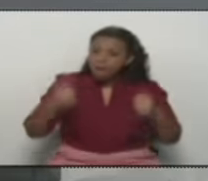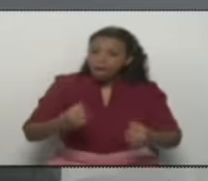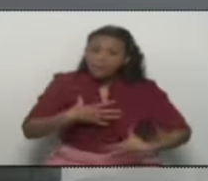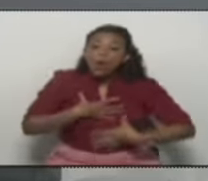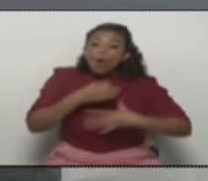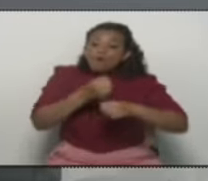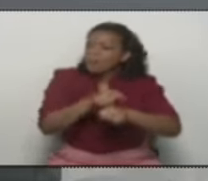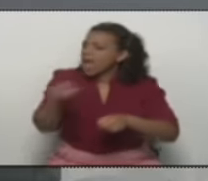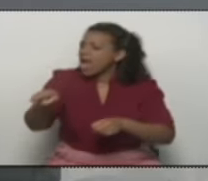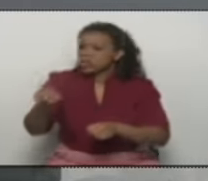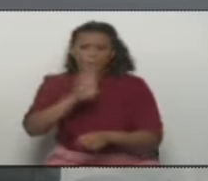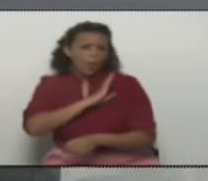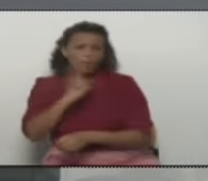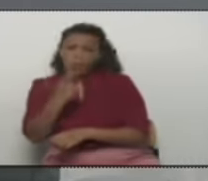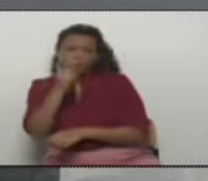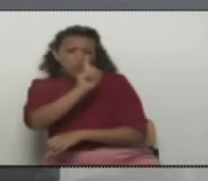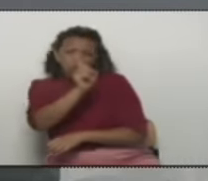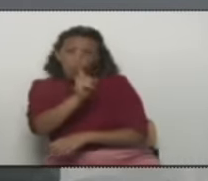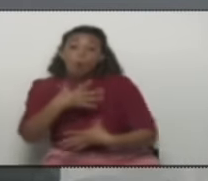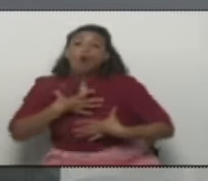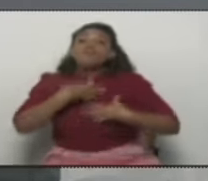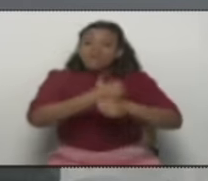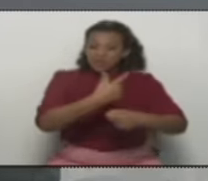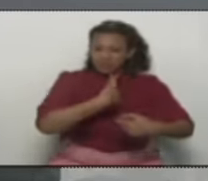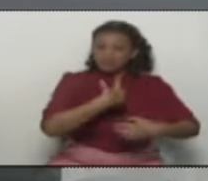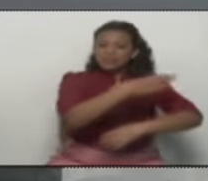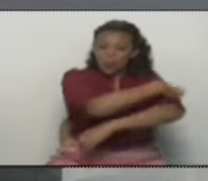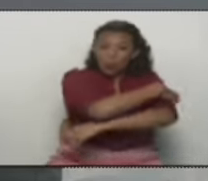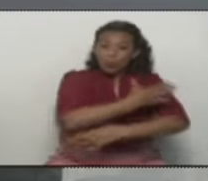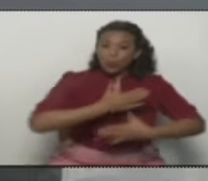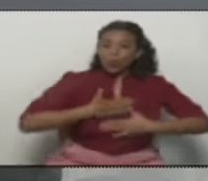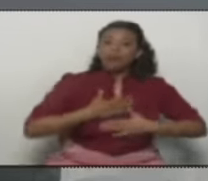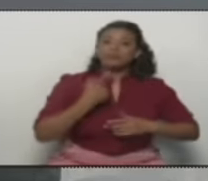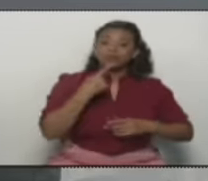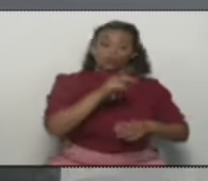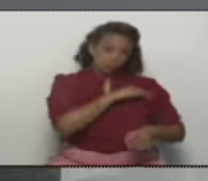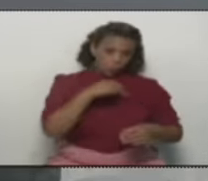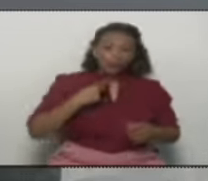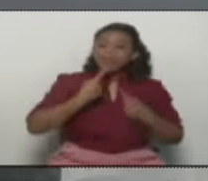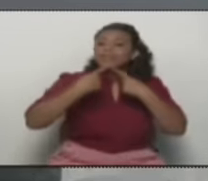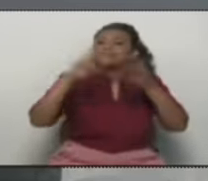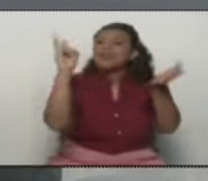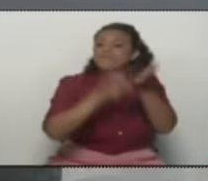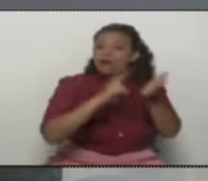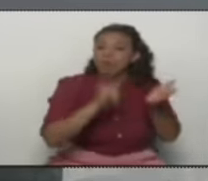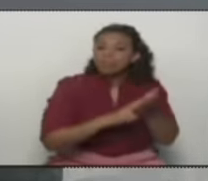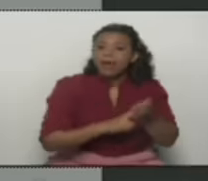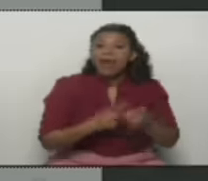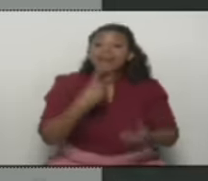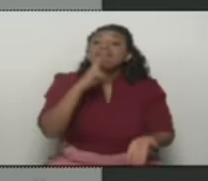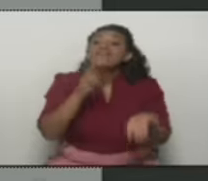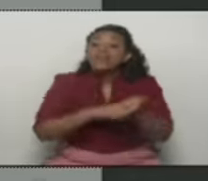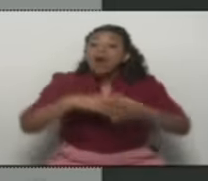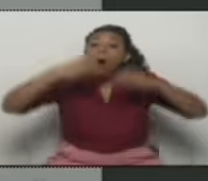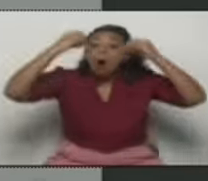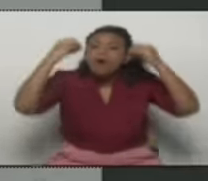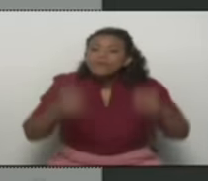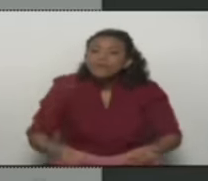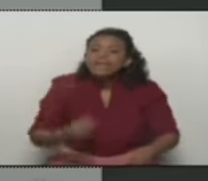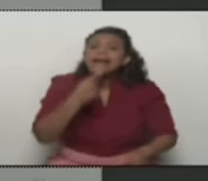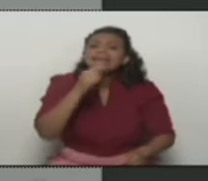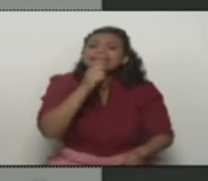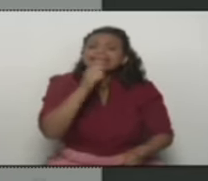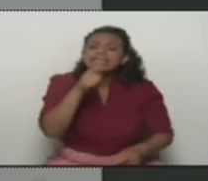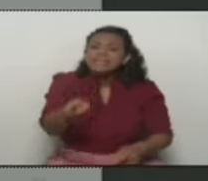sea, un grupo hizo un pote de periodistas, donde decía, nosotros somos los que vamos a decir la verdad. Entonces, la verdad oficial iba a ser